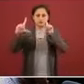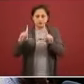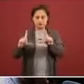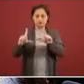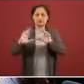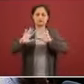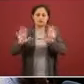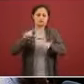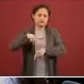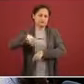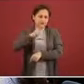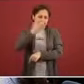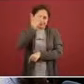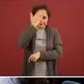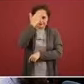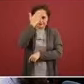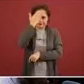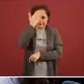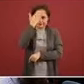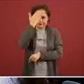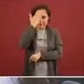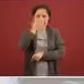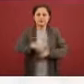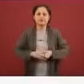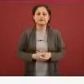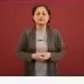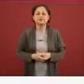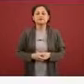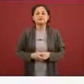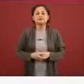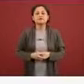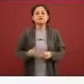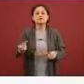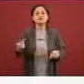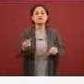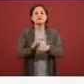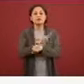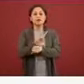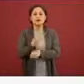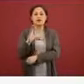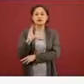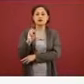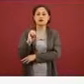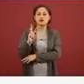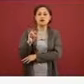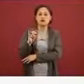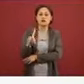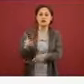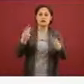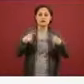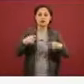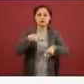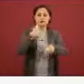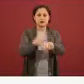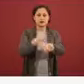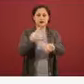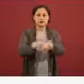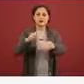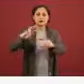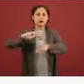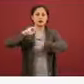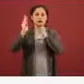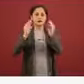acostumbrada la ocurrencia de casos de COVID en el mundo, de acuerdo a los continentes o